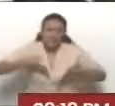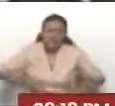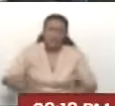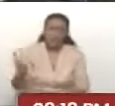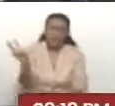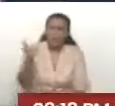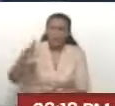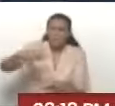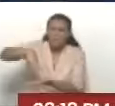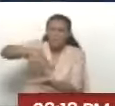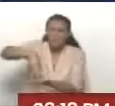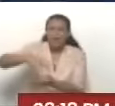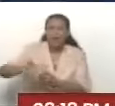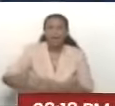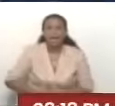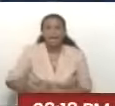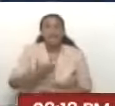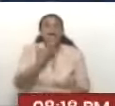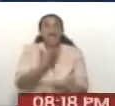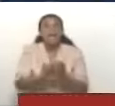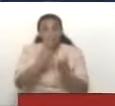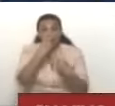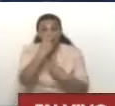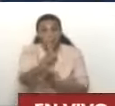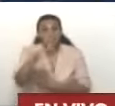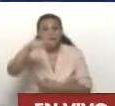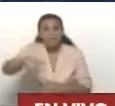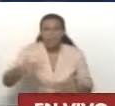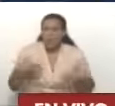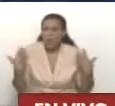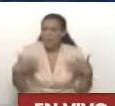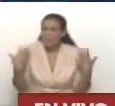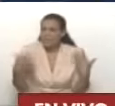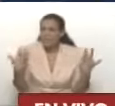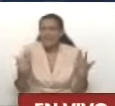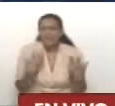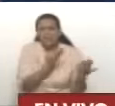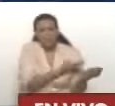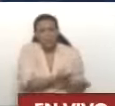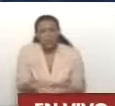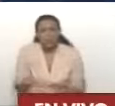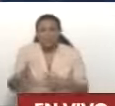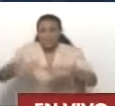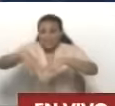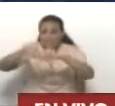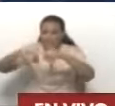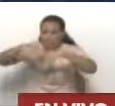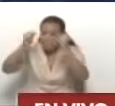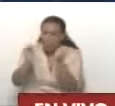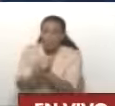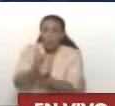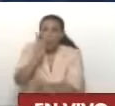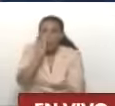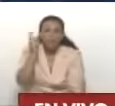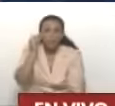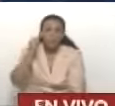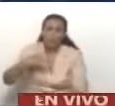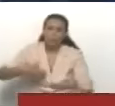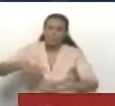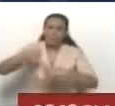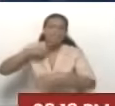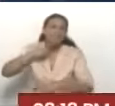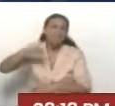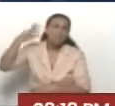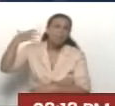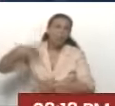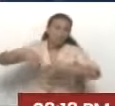le recibimos, le agradecemos su visita, estamos muy contentos de recibirlo aquí, en esta tierra valiente, heroica, de hombres y mujeres valerosos.